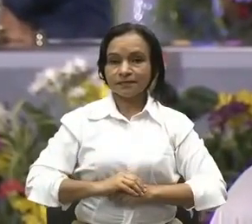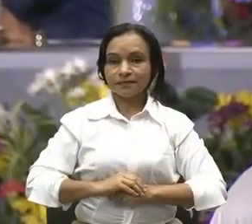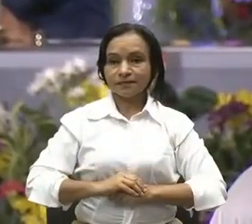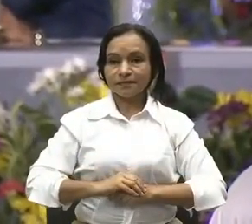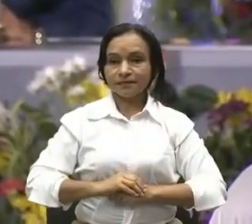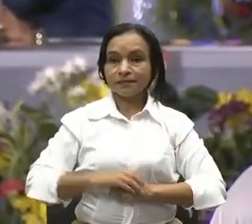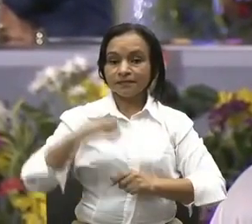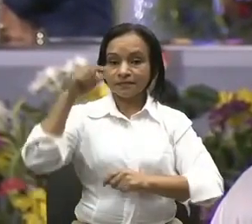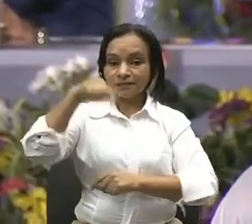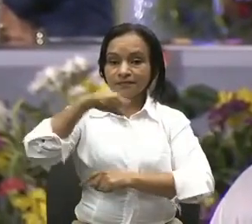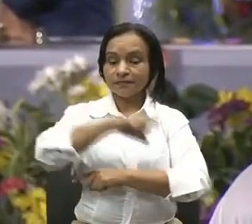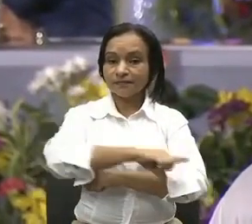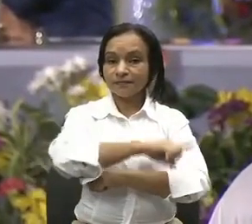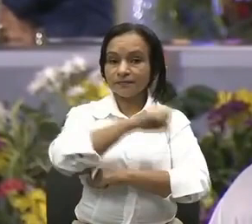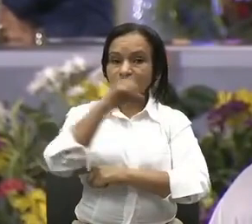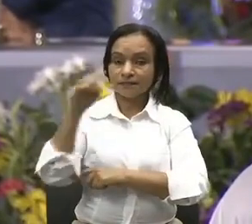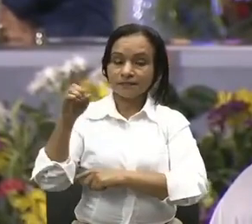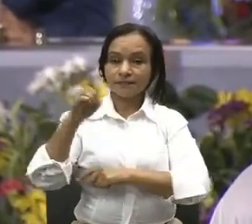hoy